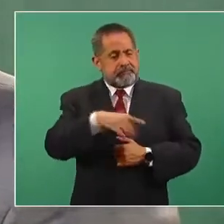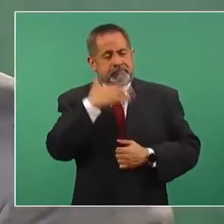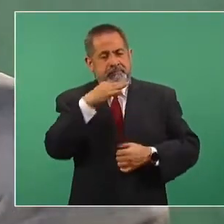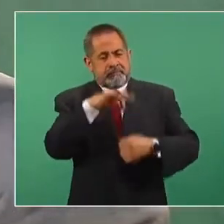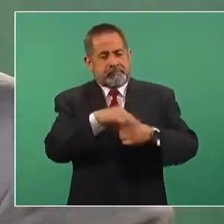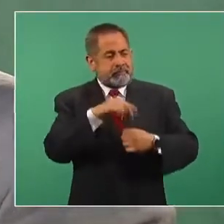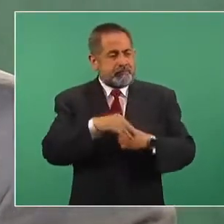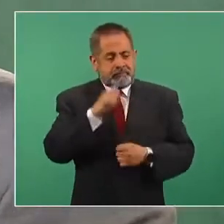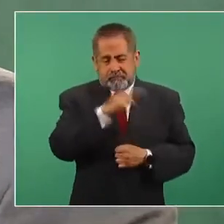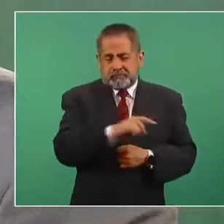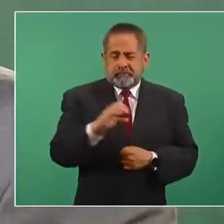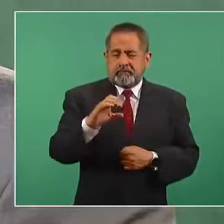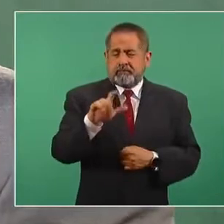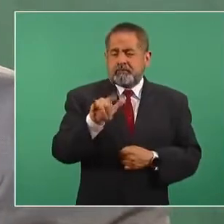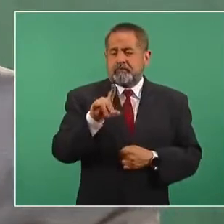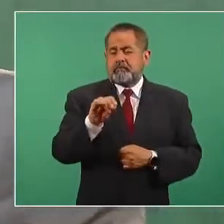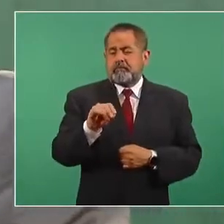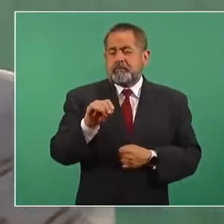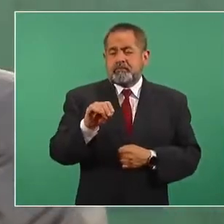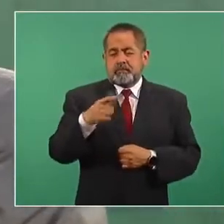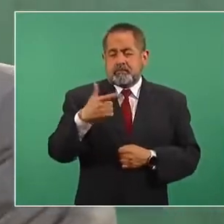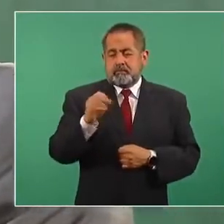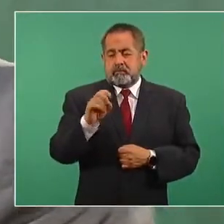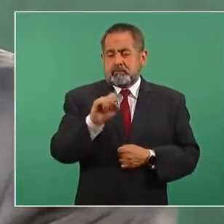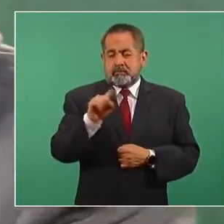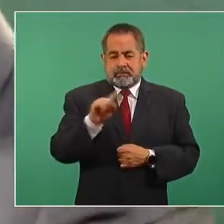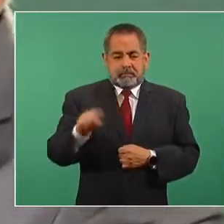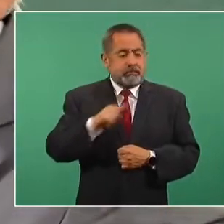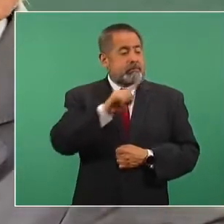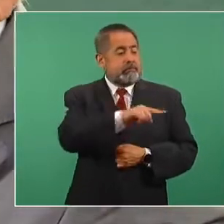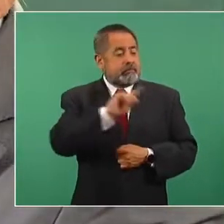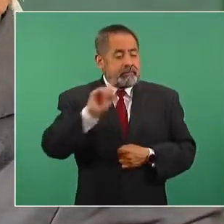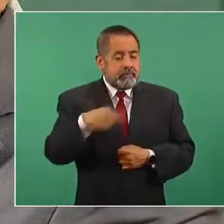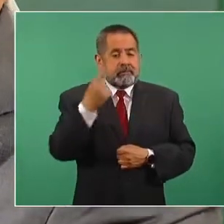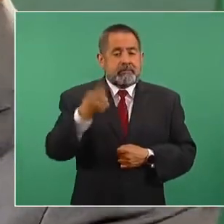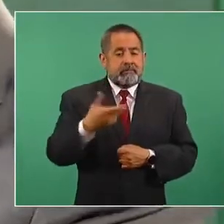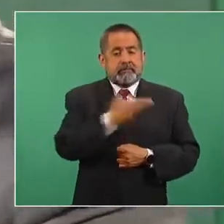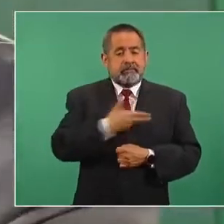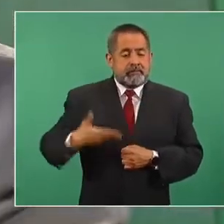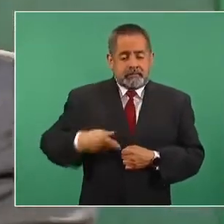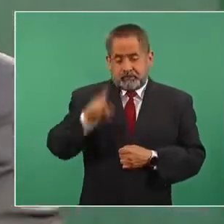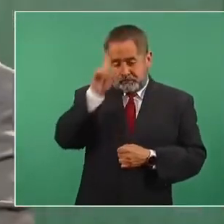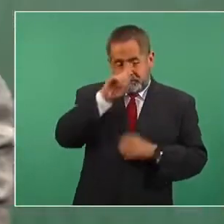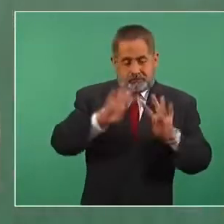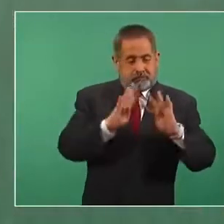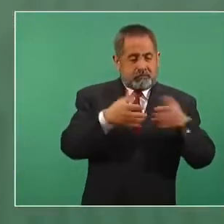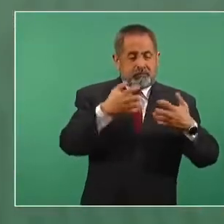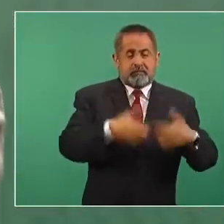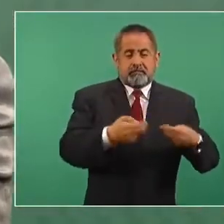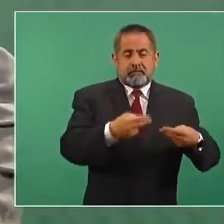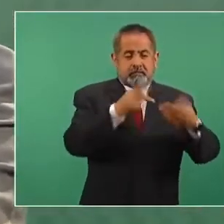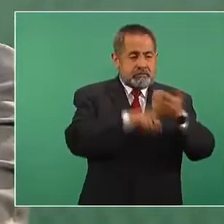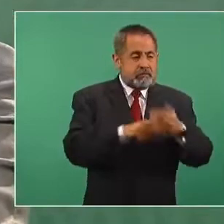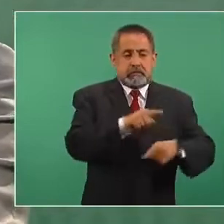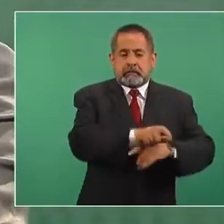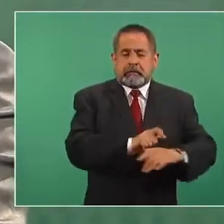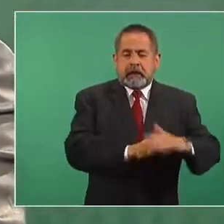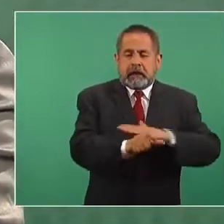El señor Claudio X González en ese entonces era presidente del Consejo Coordinador Empresarial y financió